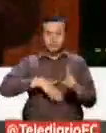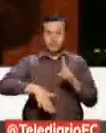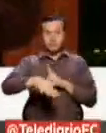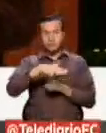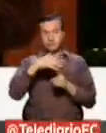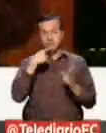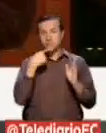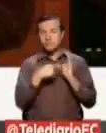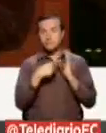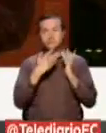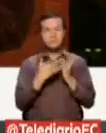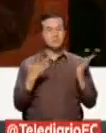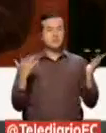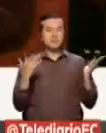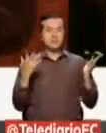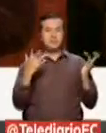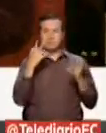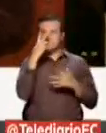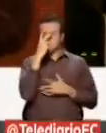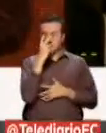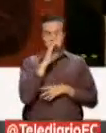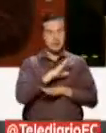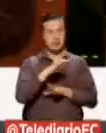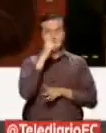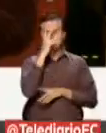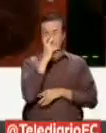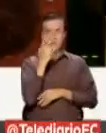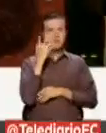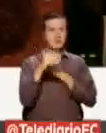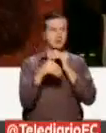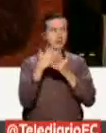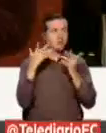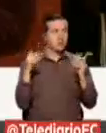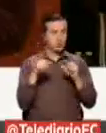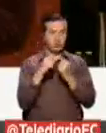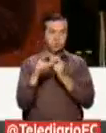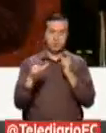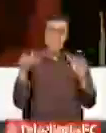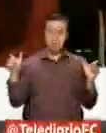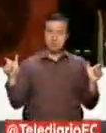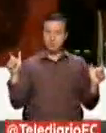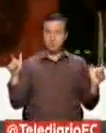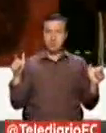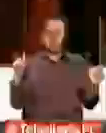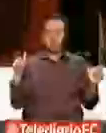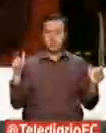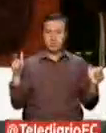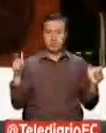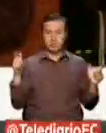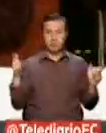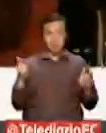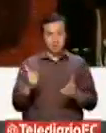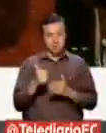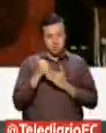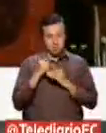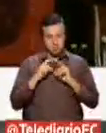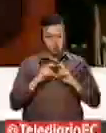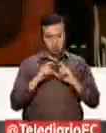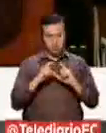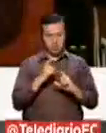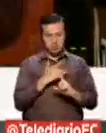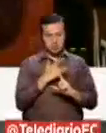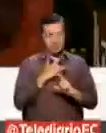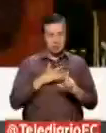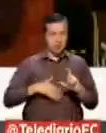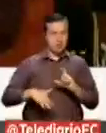de repente ya no puedes ver absolutamente nada y que luego viene un grupo de personas increíbles y que te dan la oportunidad de sentir